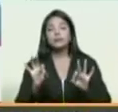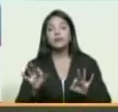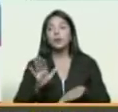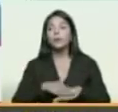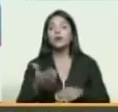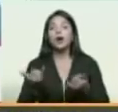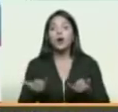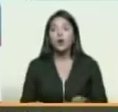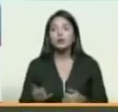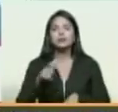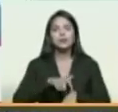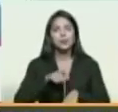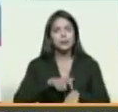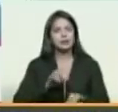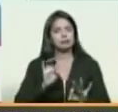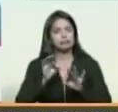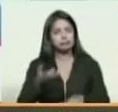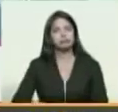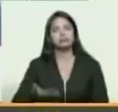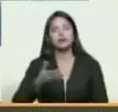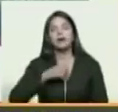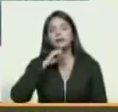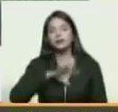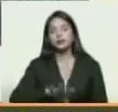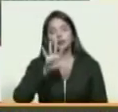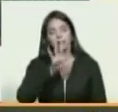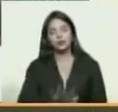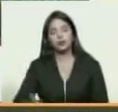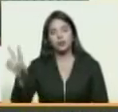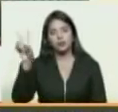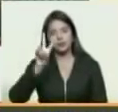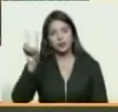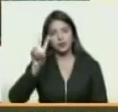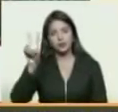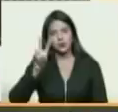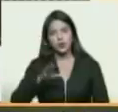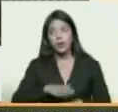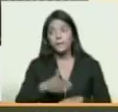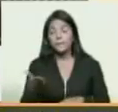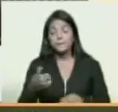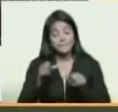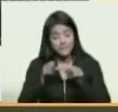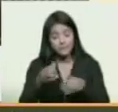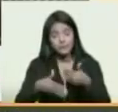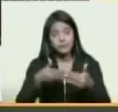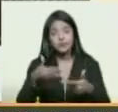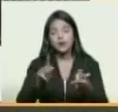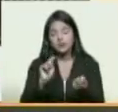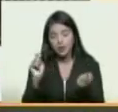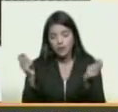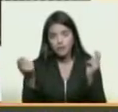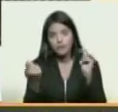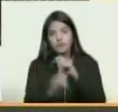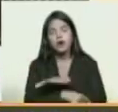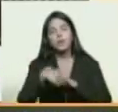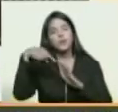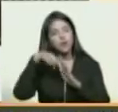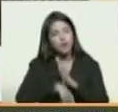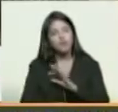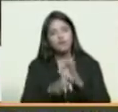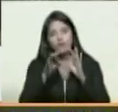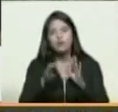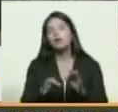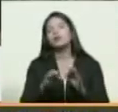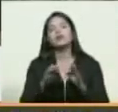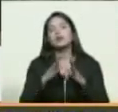momento trascendental en la historia de nuestro país, ya que está en marcha una transformación profunda de todas